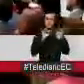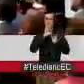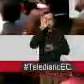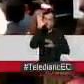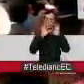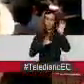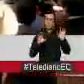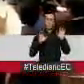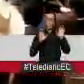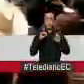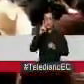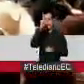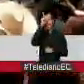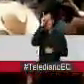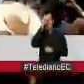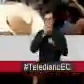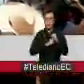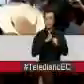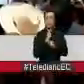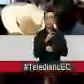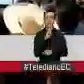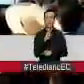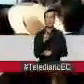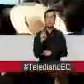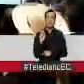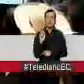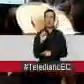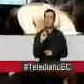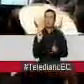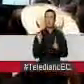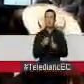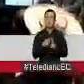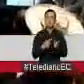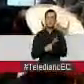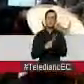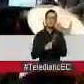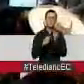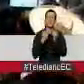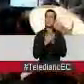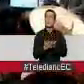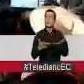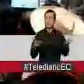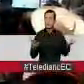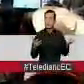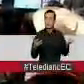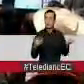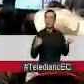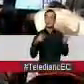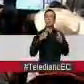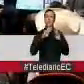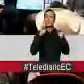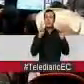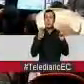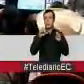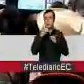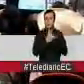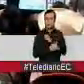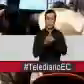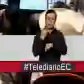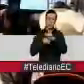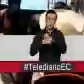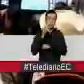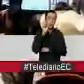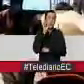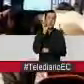Feria Berlín 2020. Se trata de la principal feria para sobre el tema de exportación de